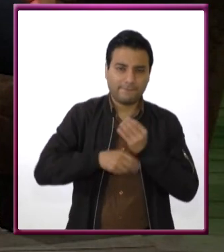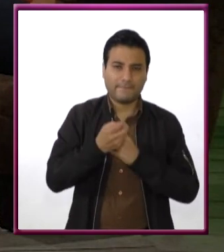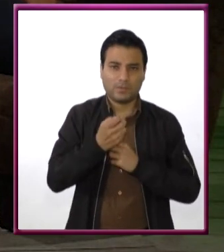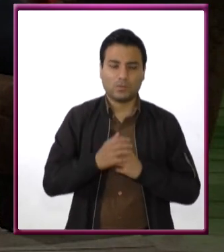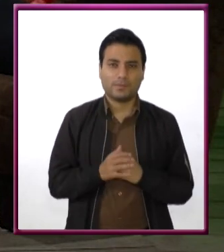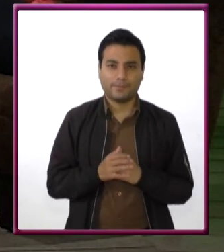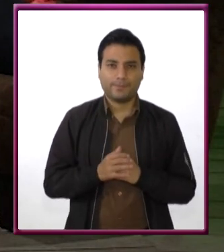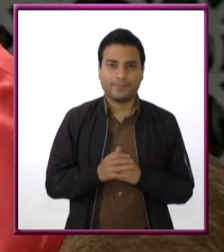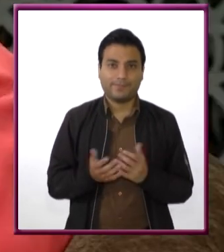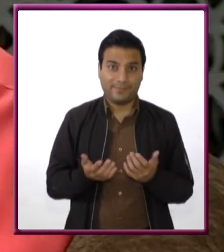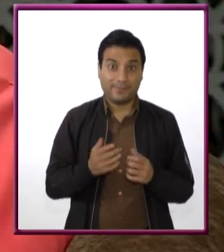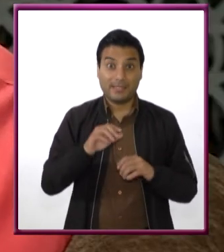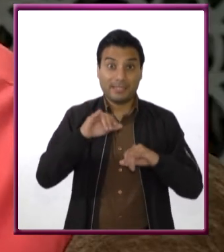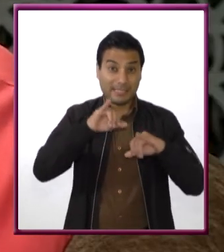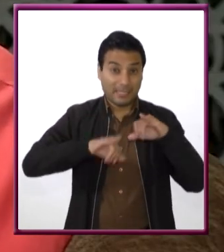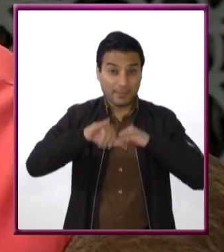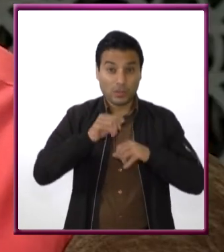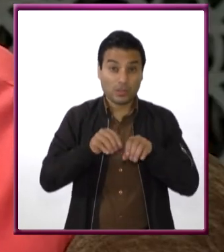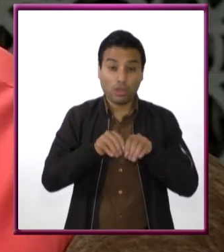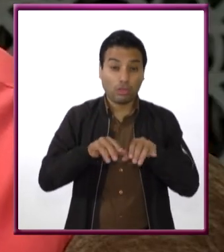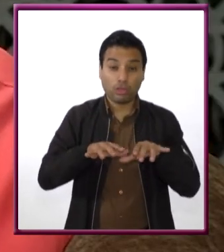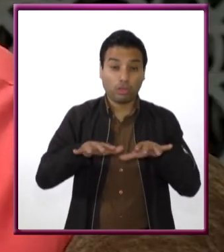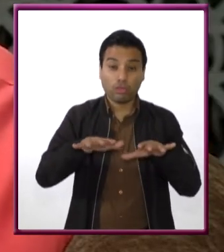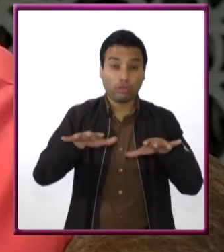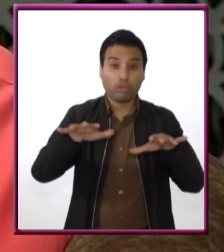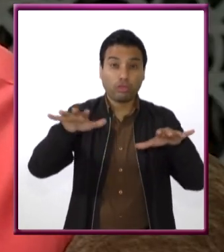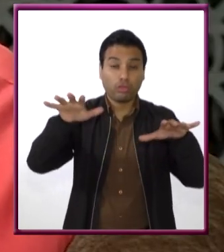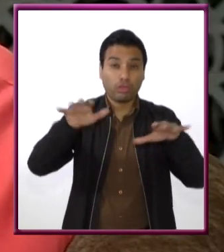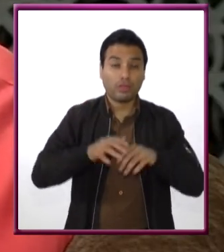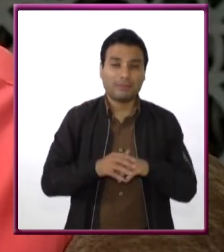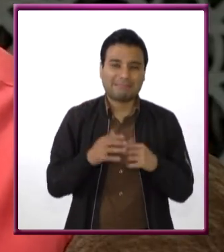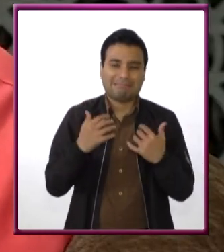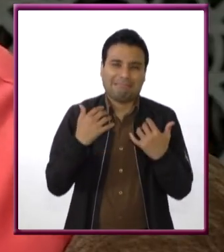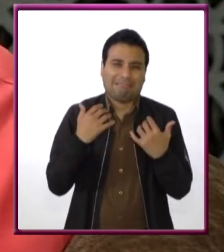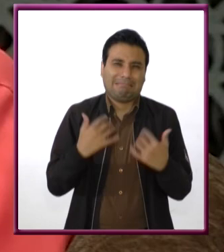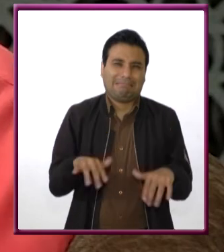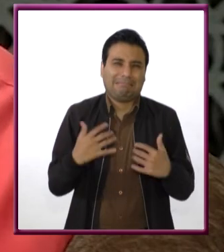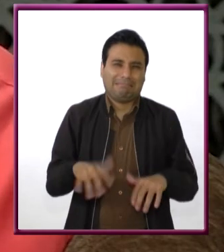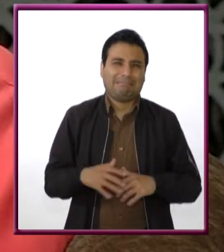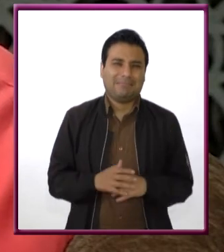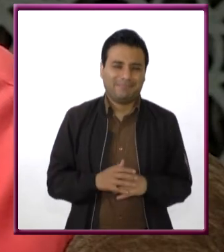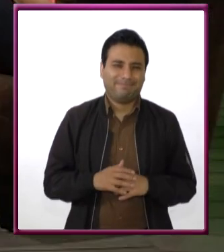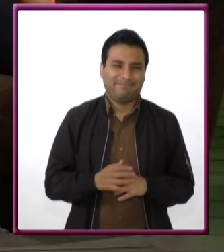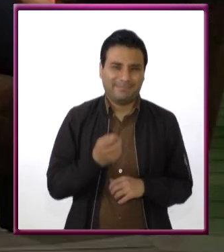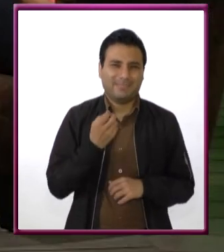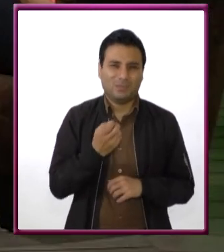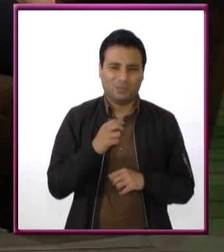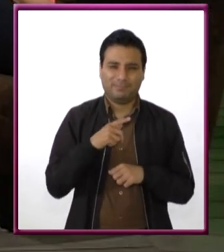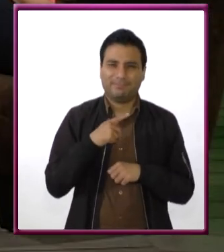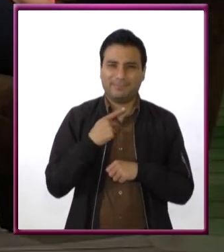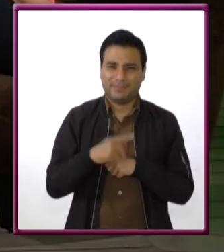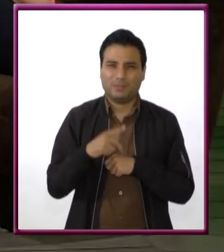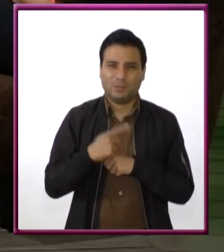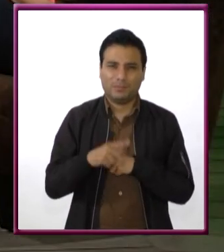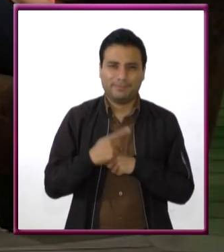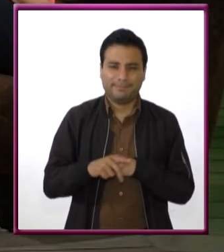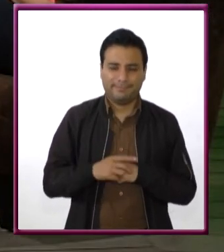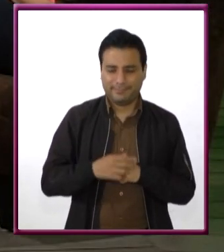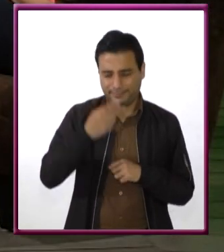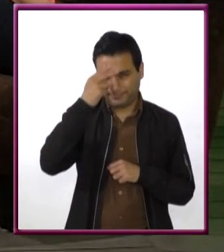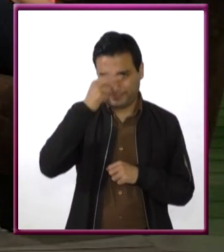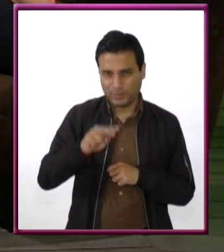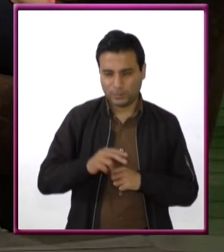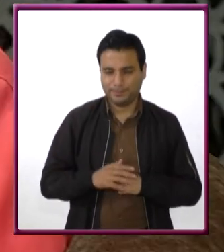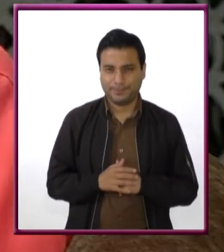a lo largo de su recorrido todavía son detectados en altas concentraciones en nuestros ecosistemas lagunares, por ejemplo, de México,